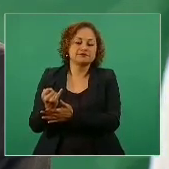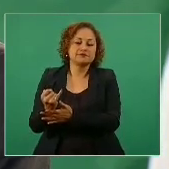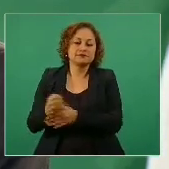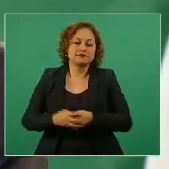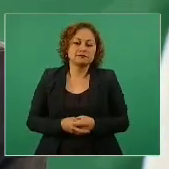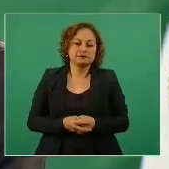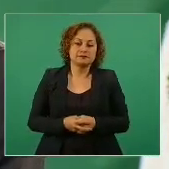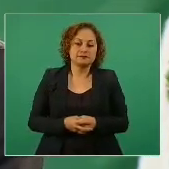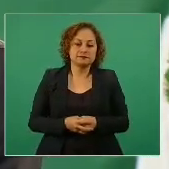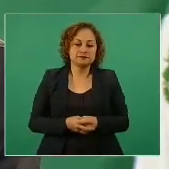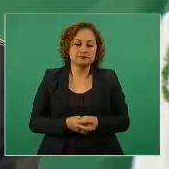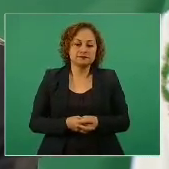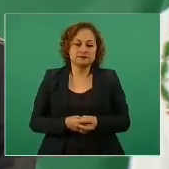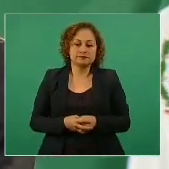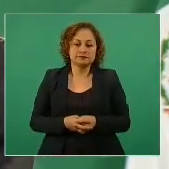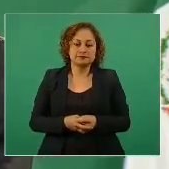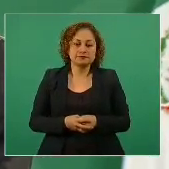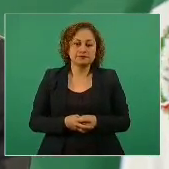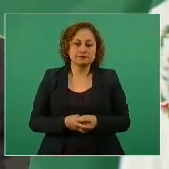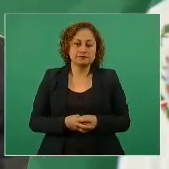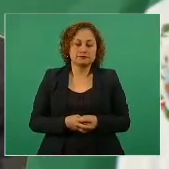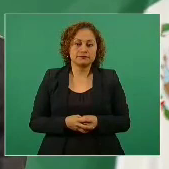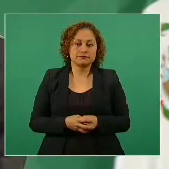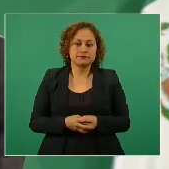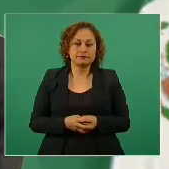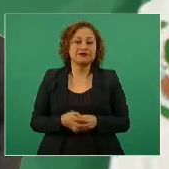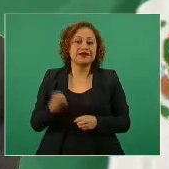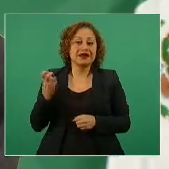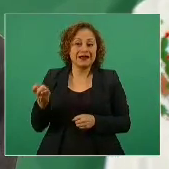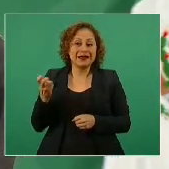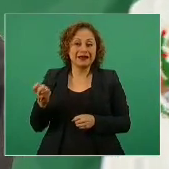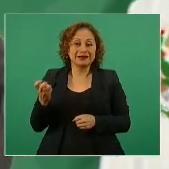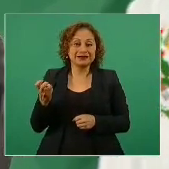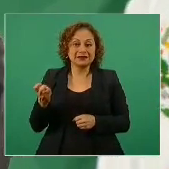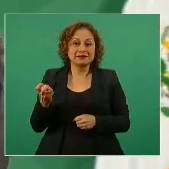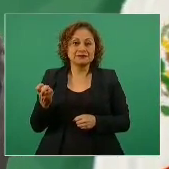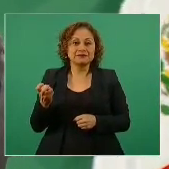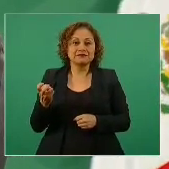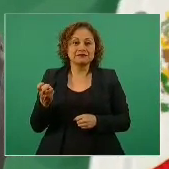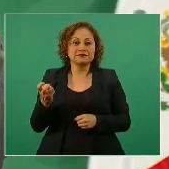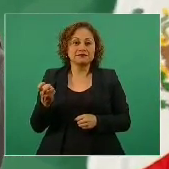lleva